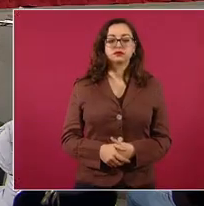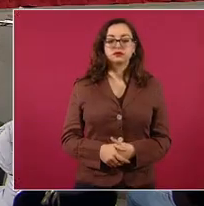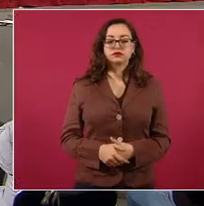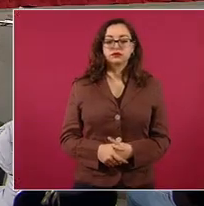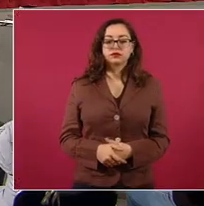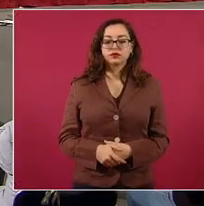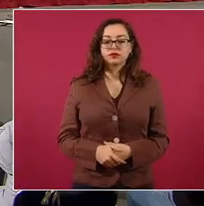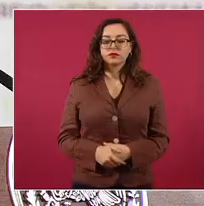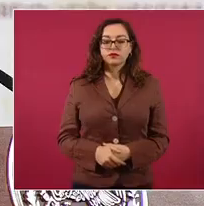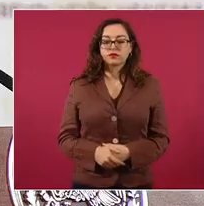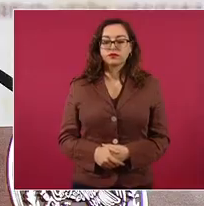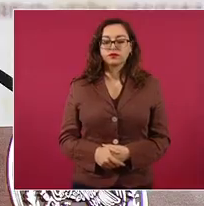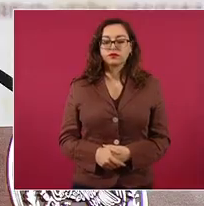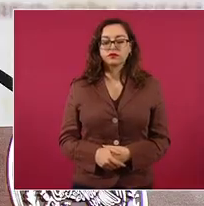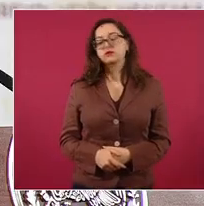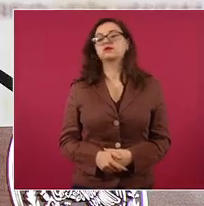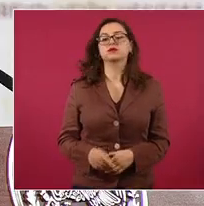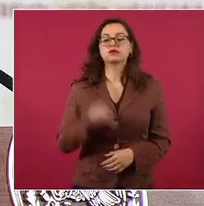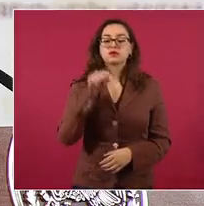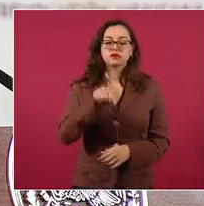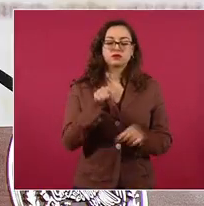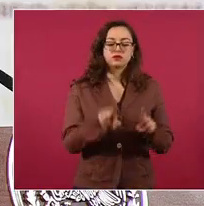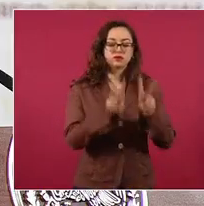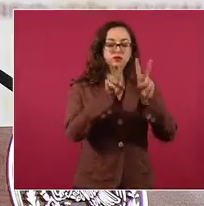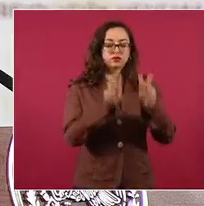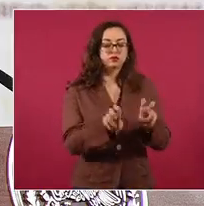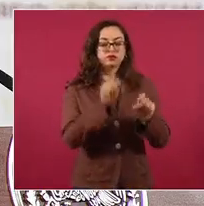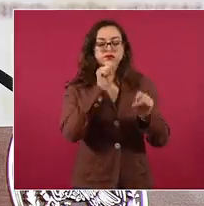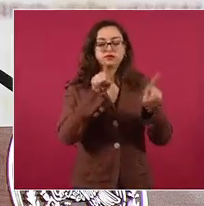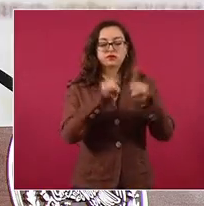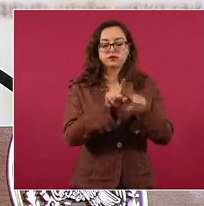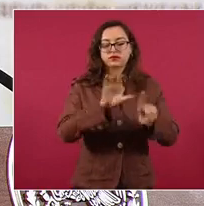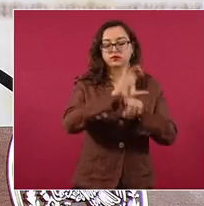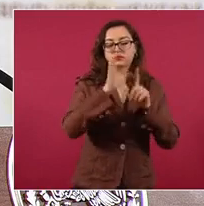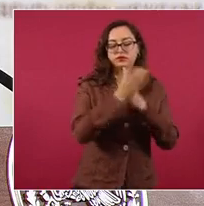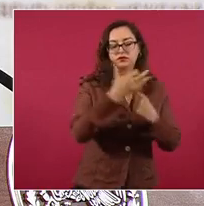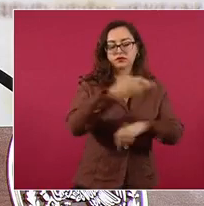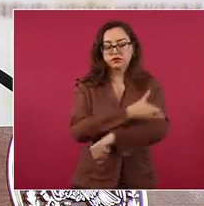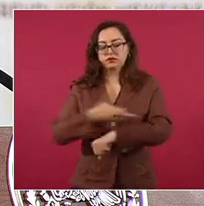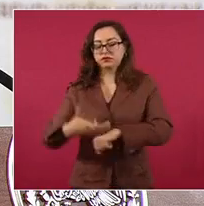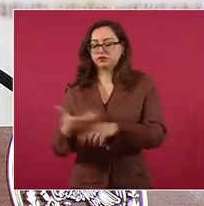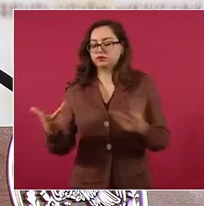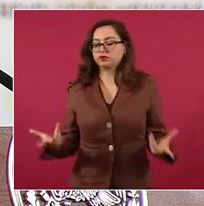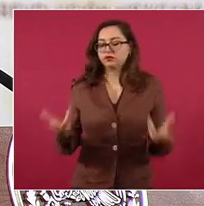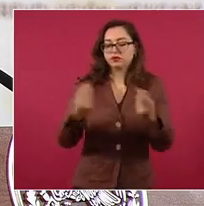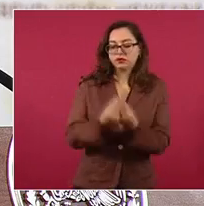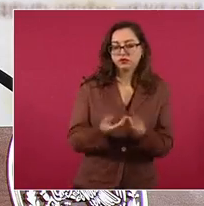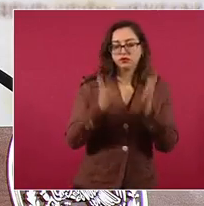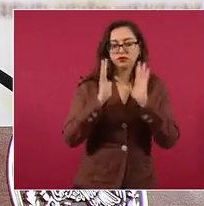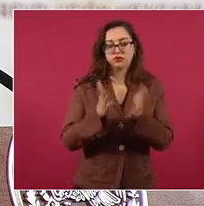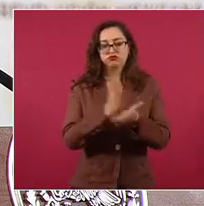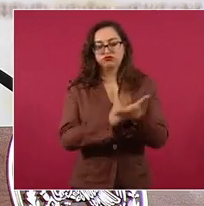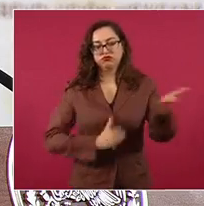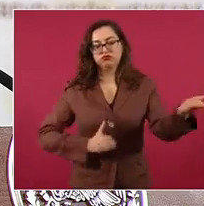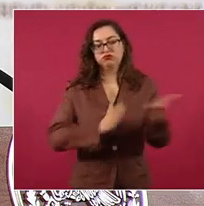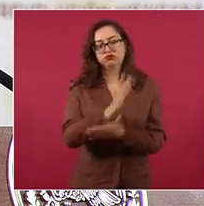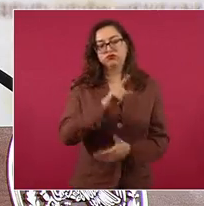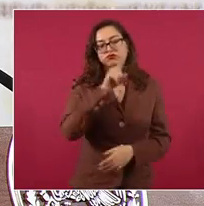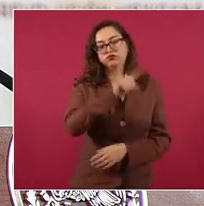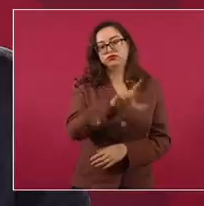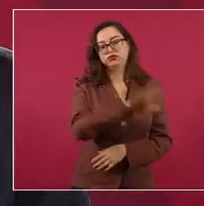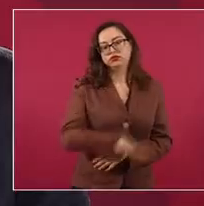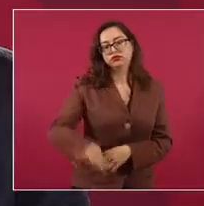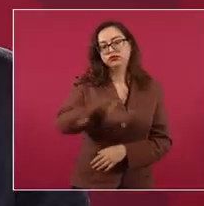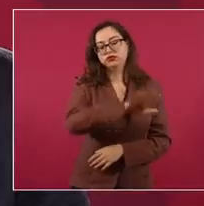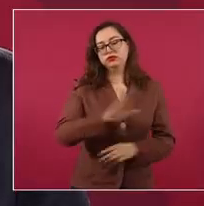y sobrevivientes, han hecho ya pues su intervención en el campo militar número 1, todas